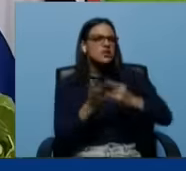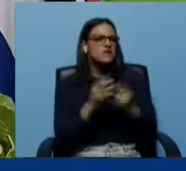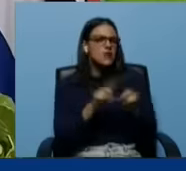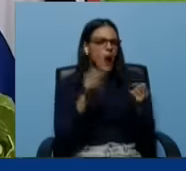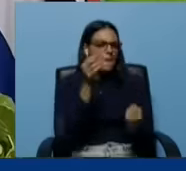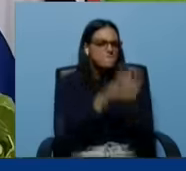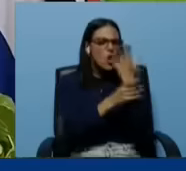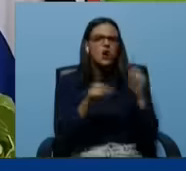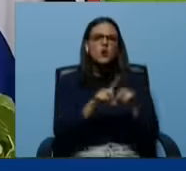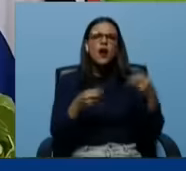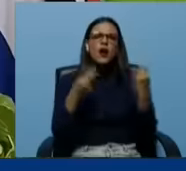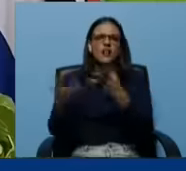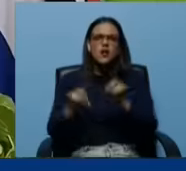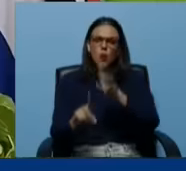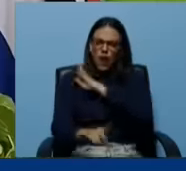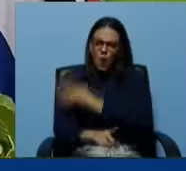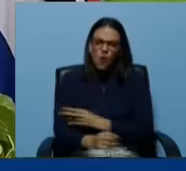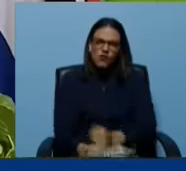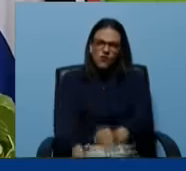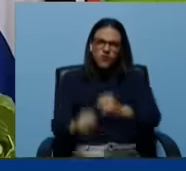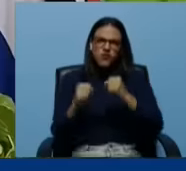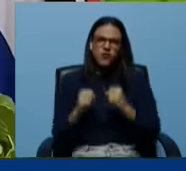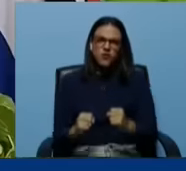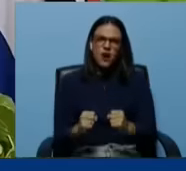para que se puedan